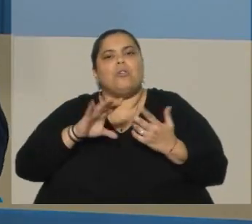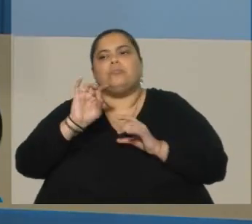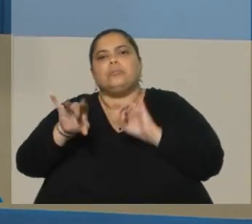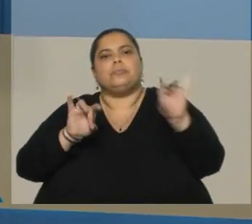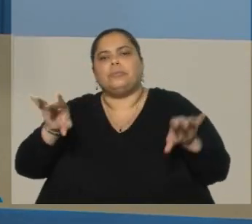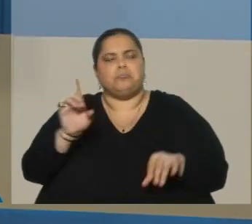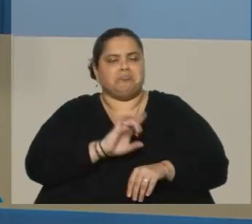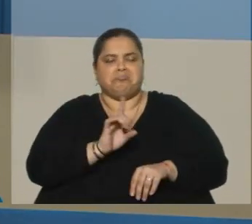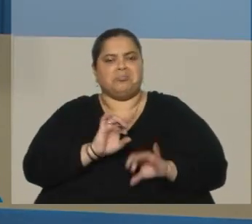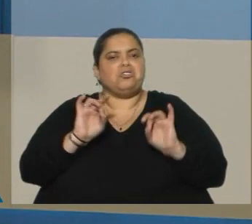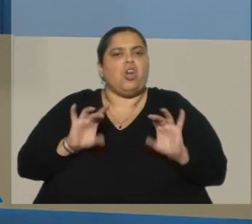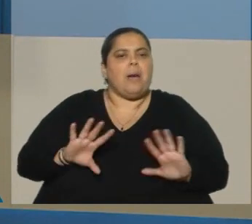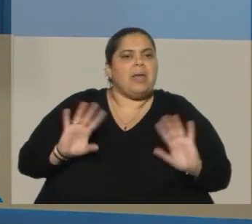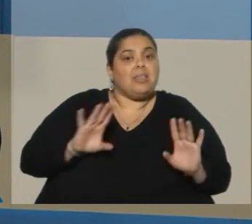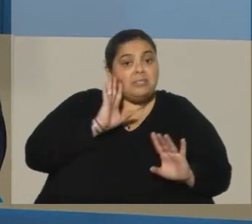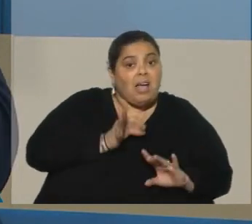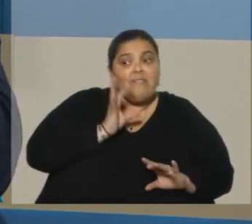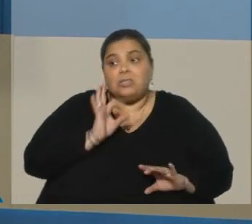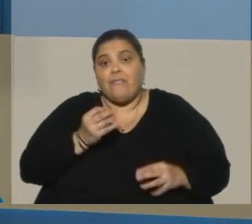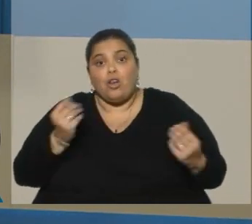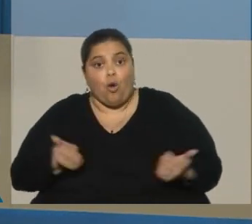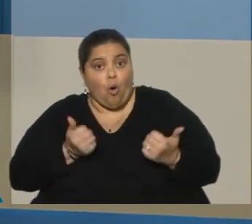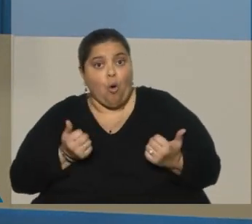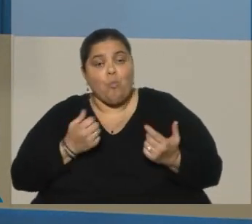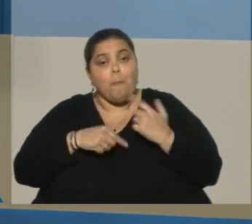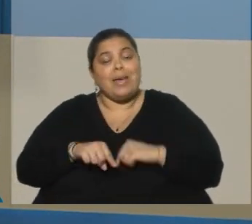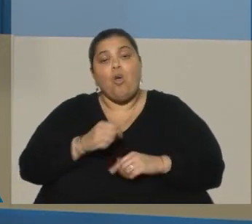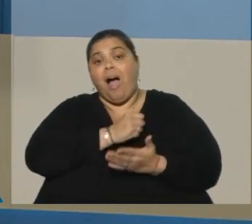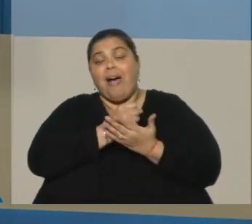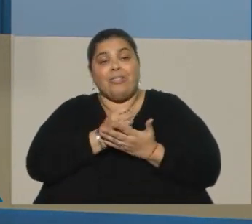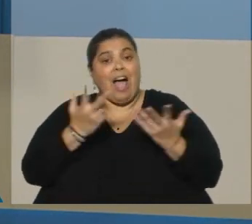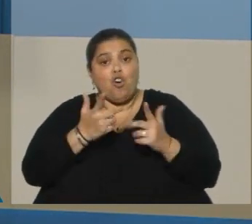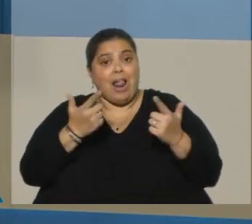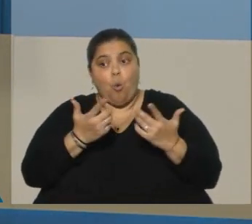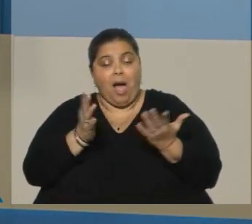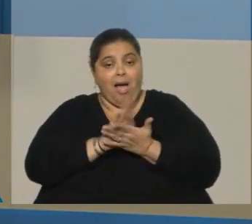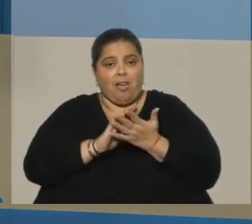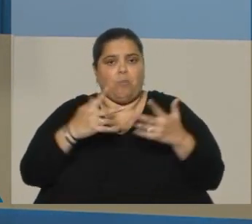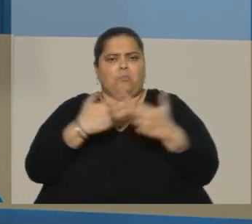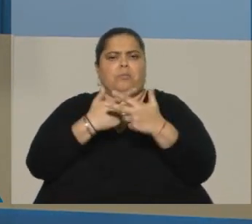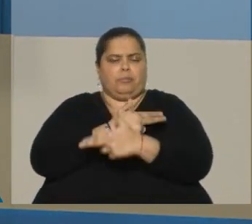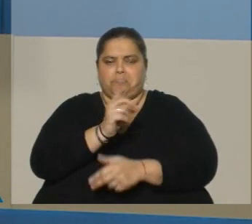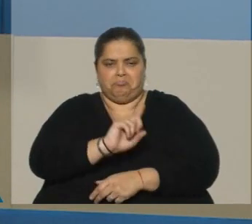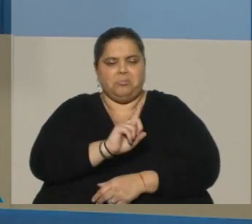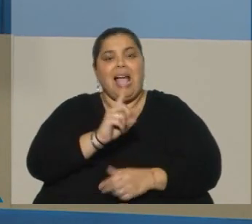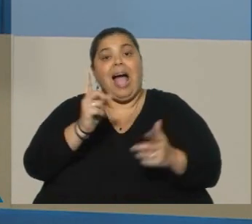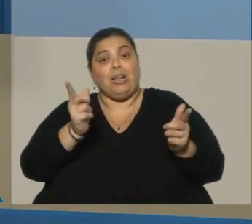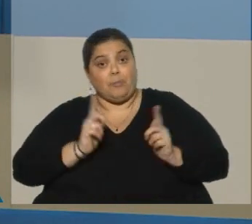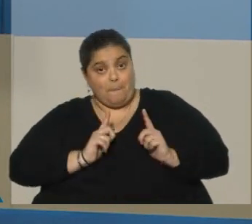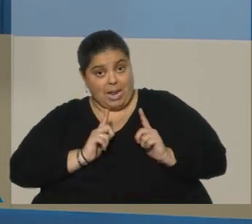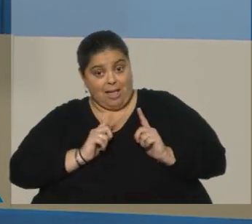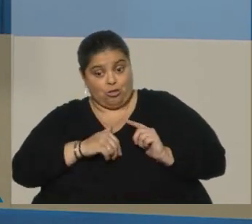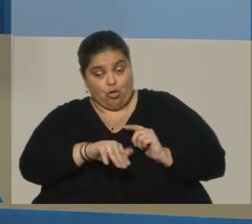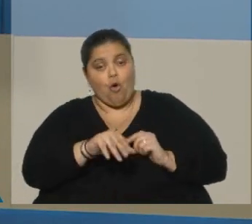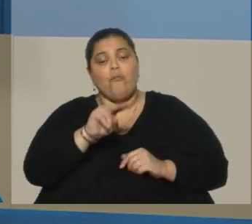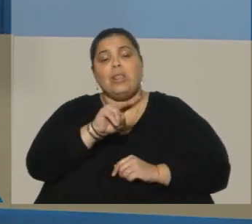idoneidad y la solvencia patrimonial de las empresas, pero hasta ahora no hubo ningún filtro. En este momento estamos esperando... El día 29 de